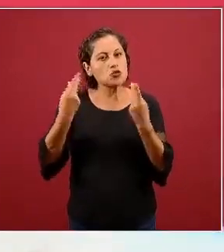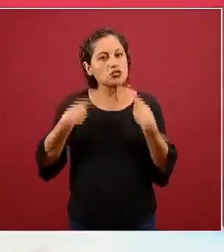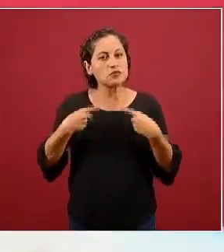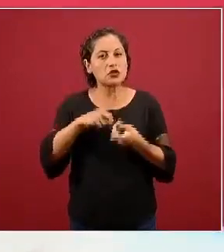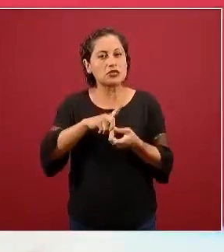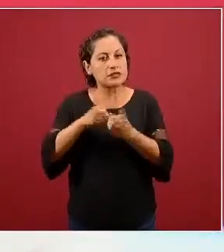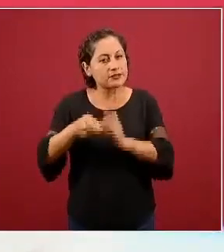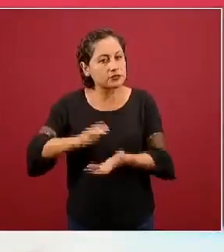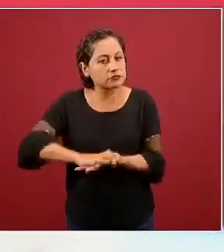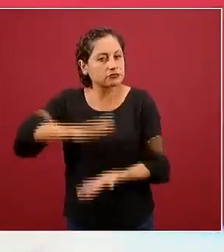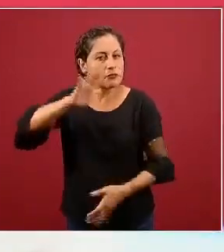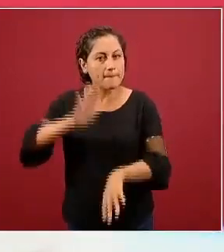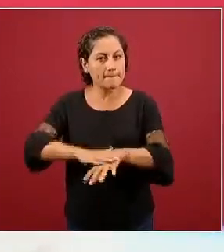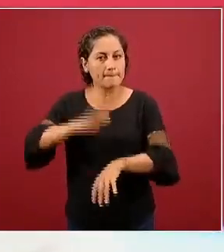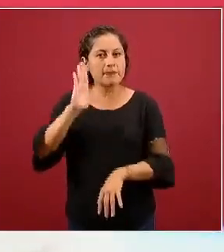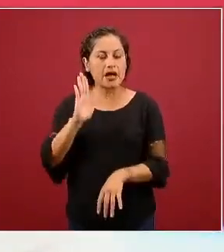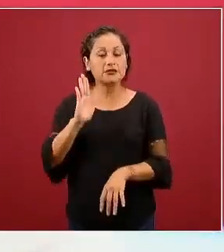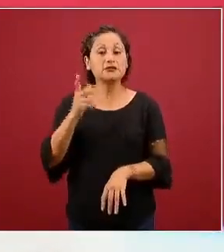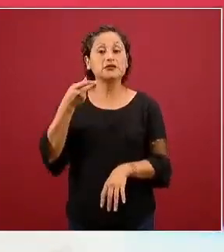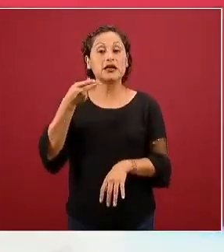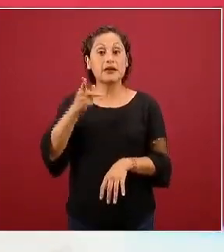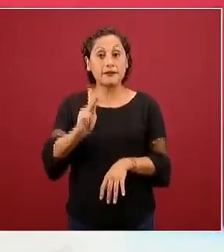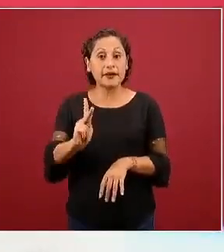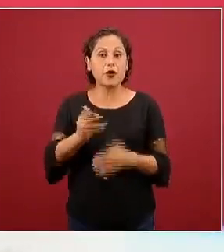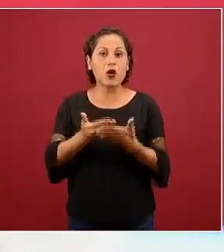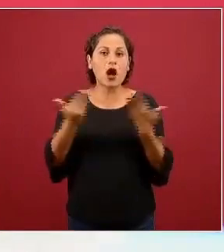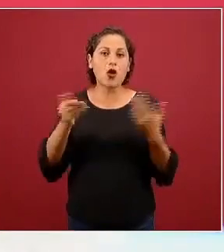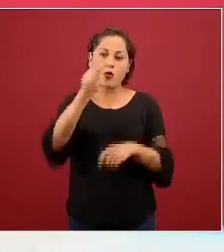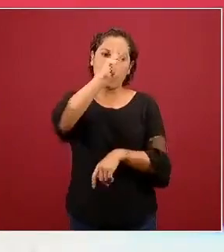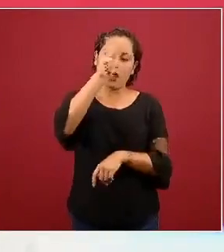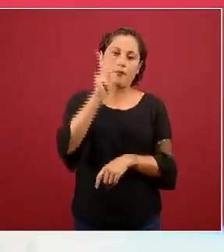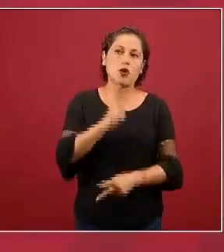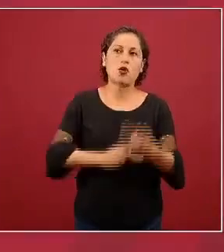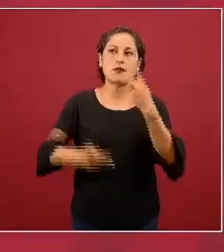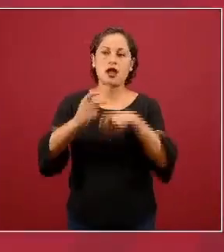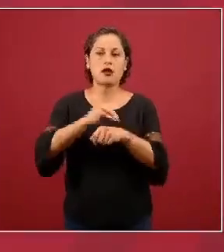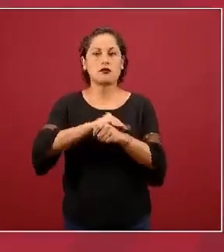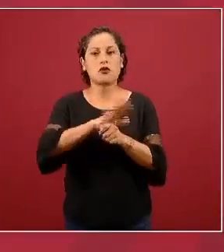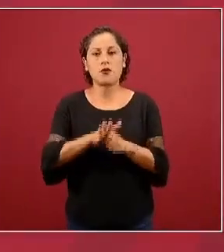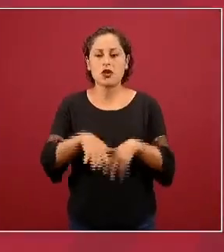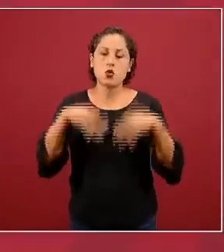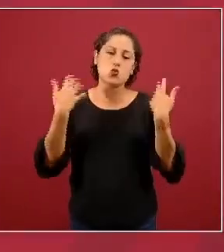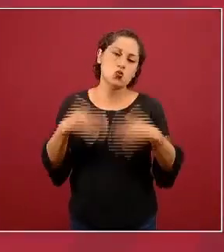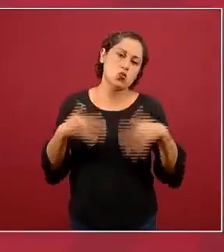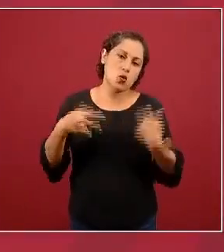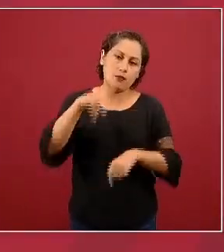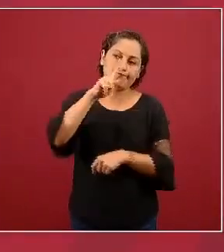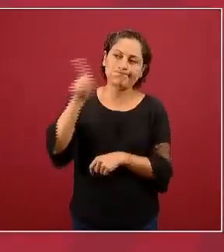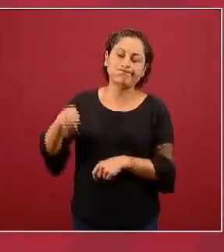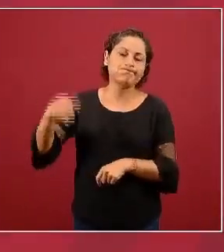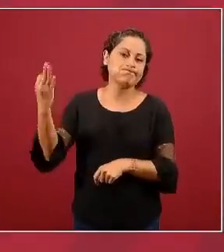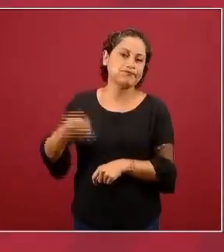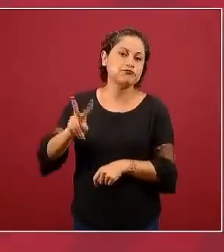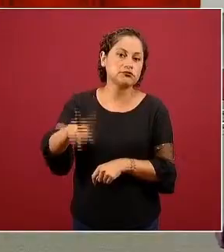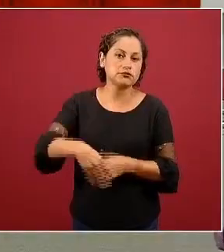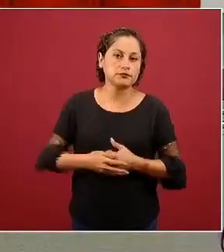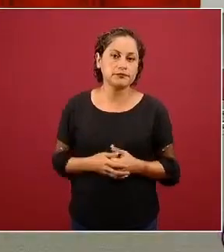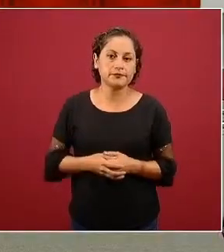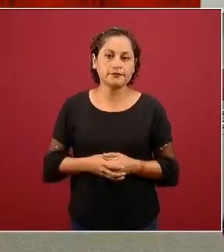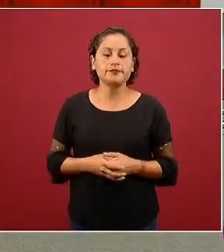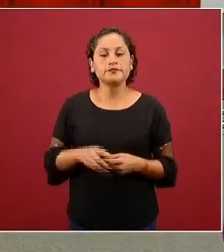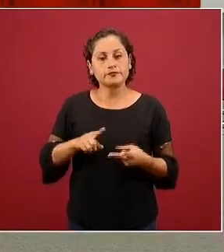se cumplirá esa predicción, sino que además será de suma importancia. Sobre comunidades